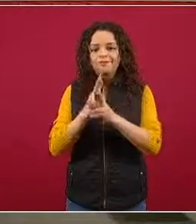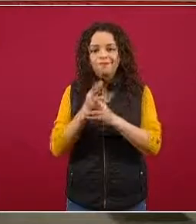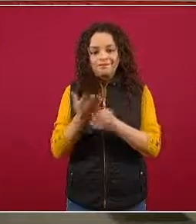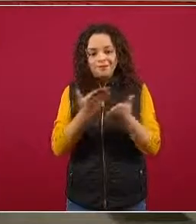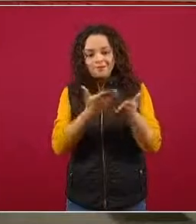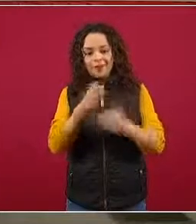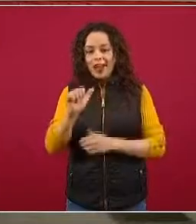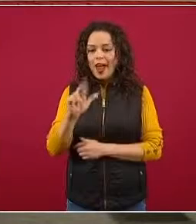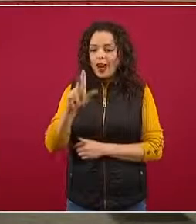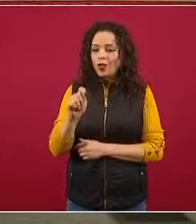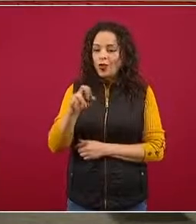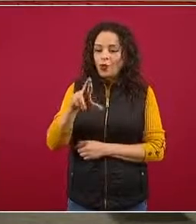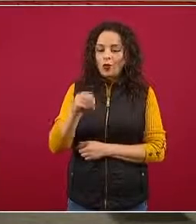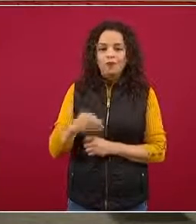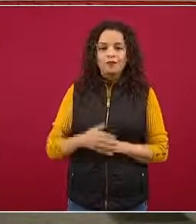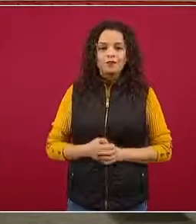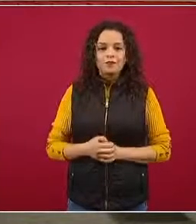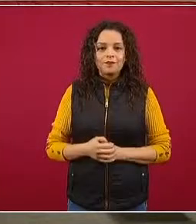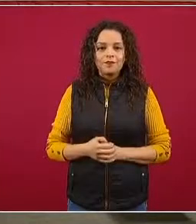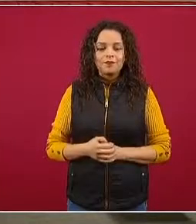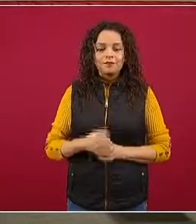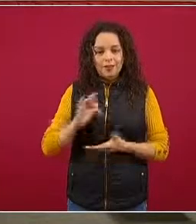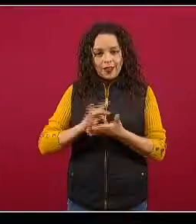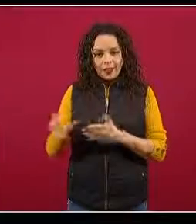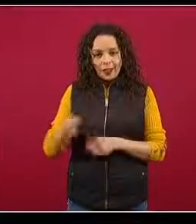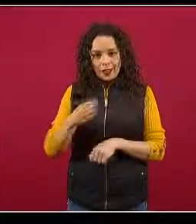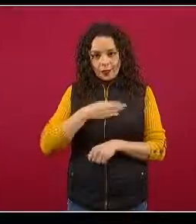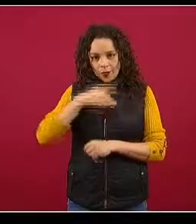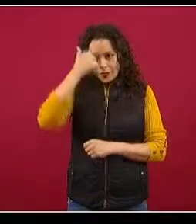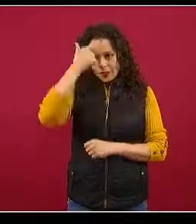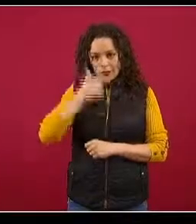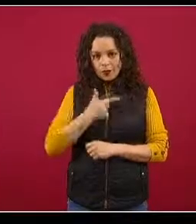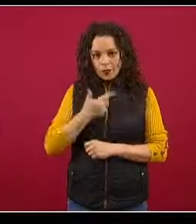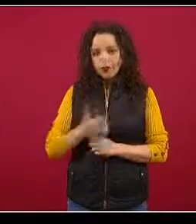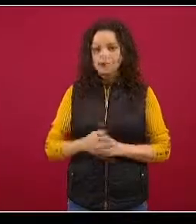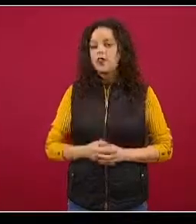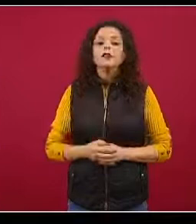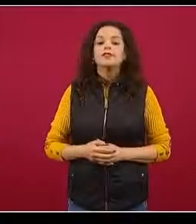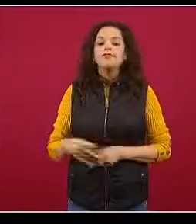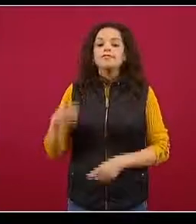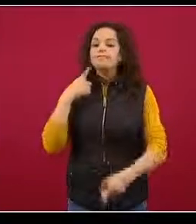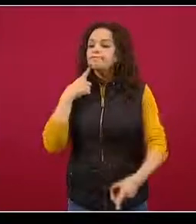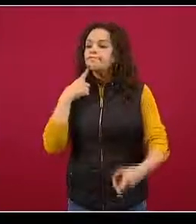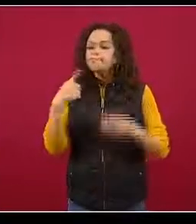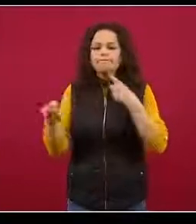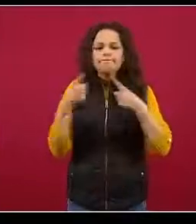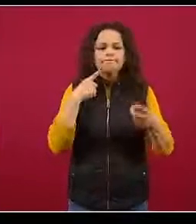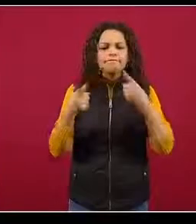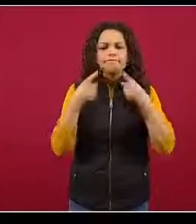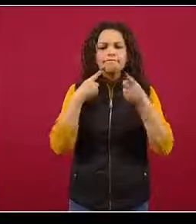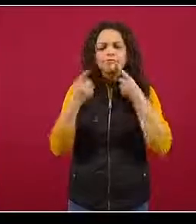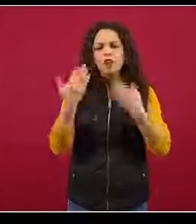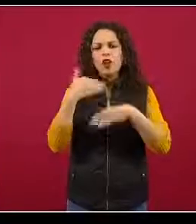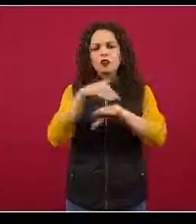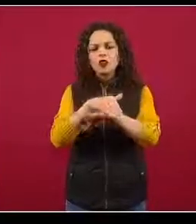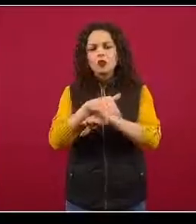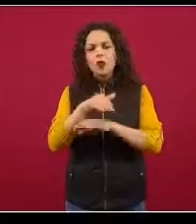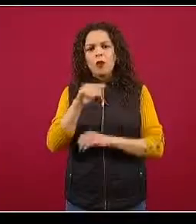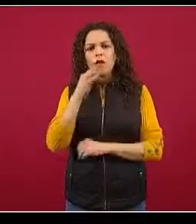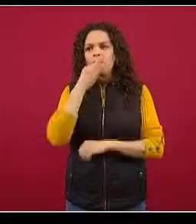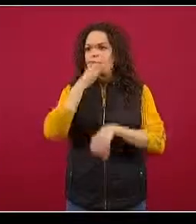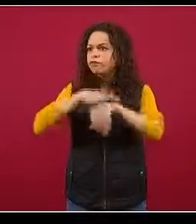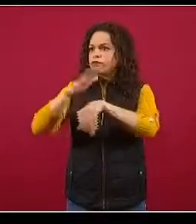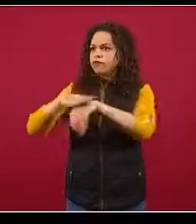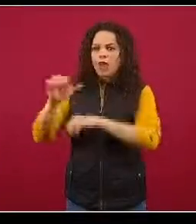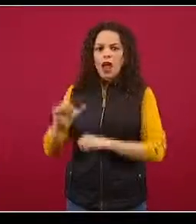Arturo. Adelante, por favor. Arturo Contreras, de Pie de Página, gracias, buenas noches. La discusión sobre la alerta en la Ciudad de México parece que se